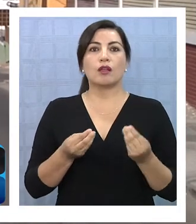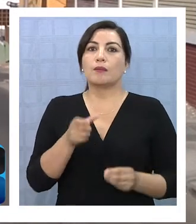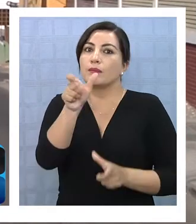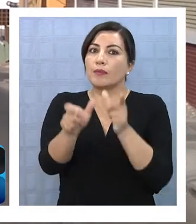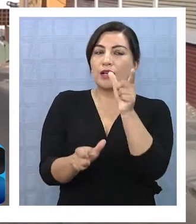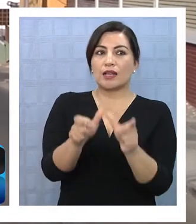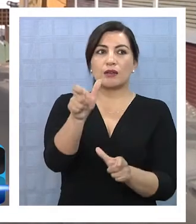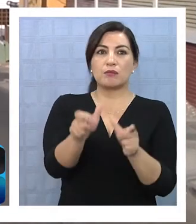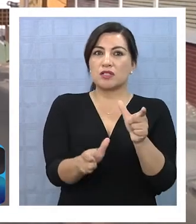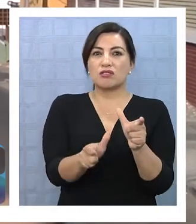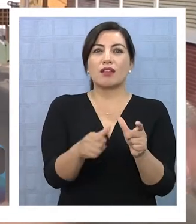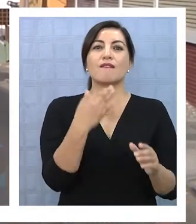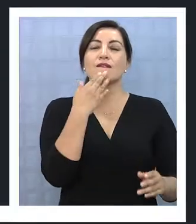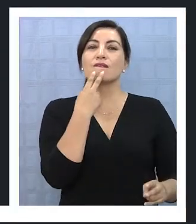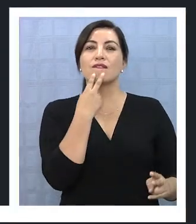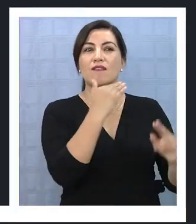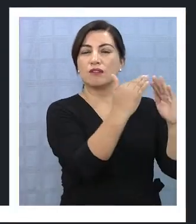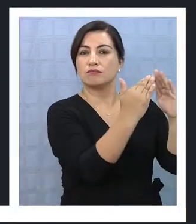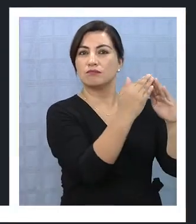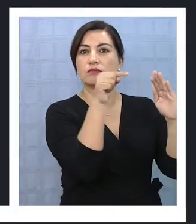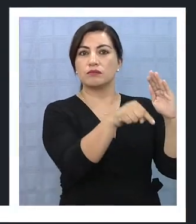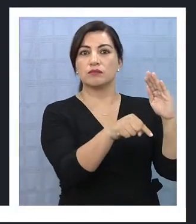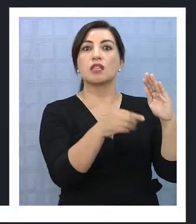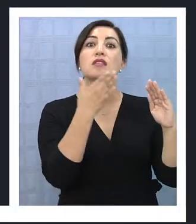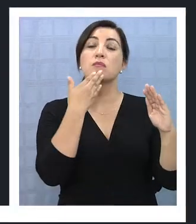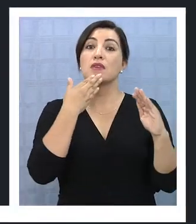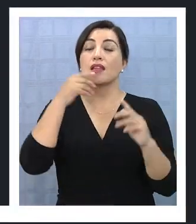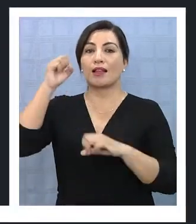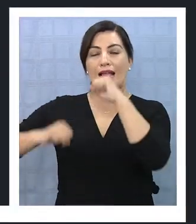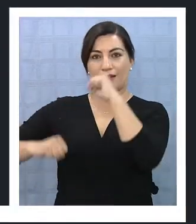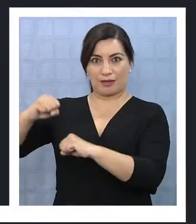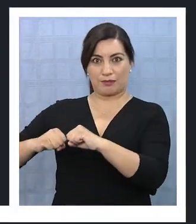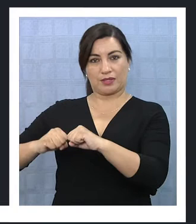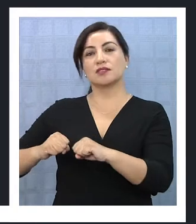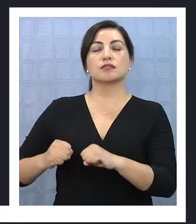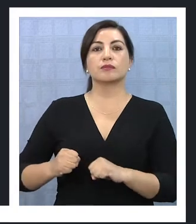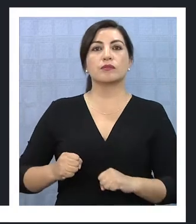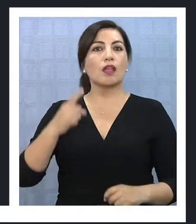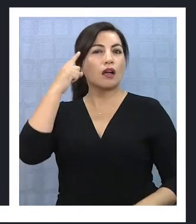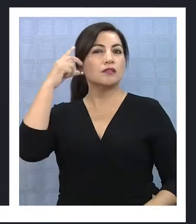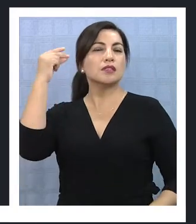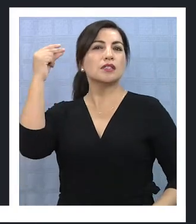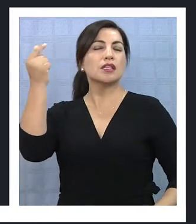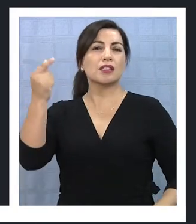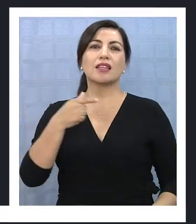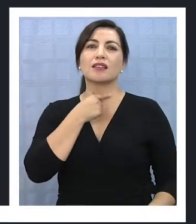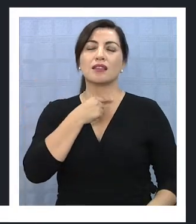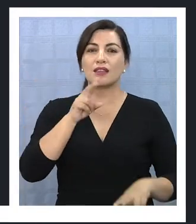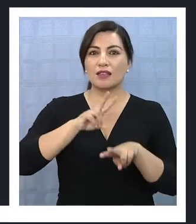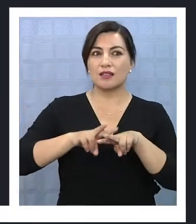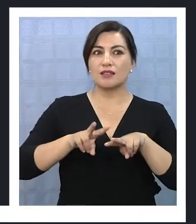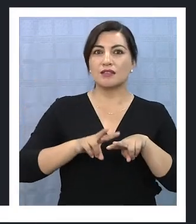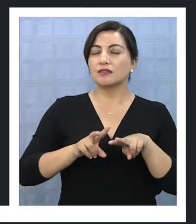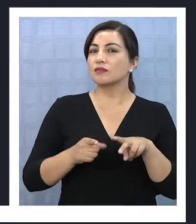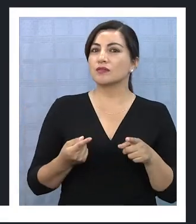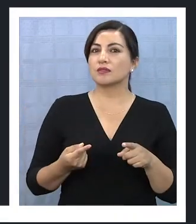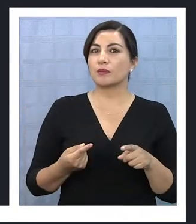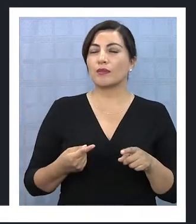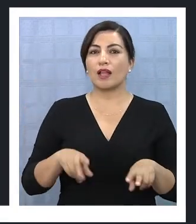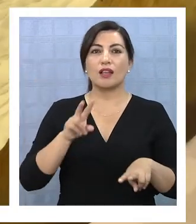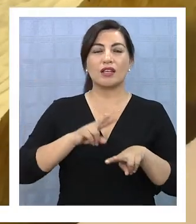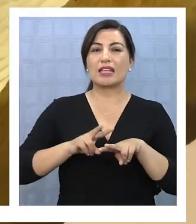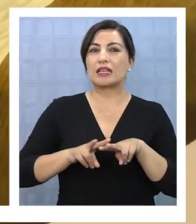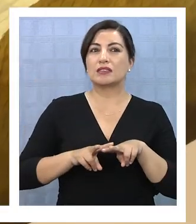demanda, ya sea a los clientes residenciales o eventualmente clientes industriales. La iniciativa permitirá generar una alternativa para la acción que